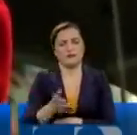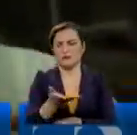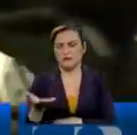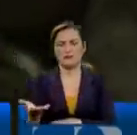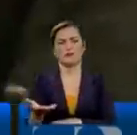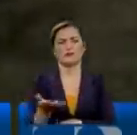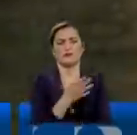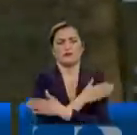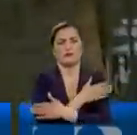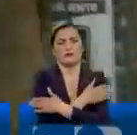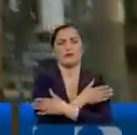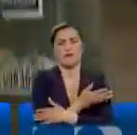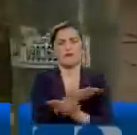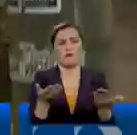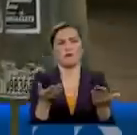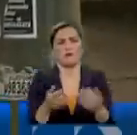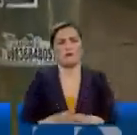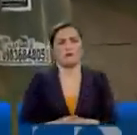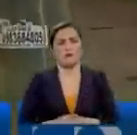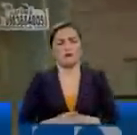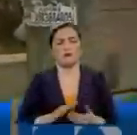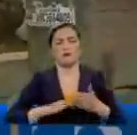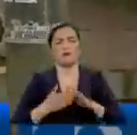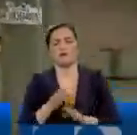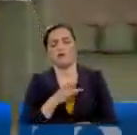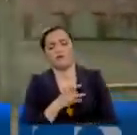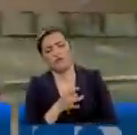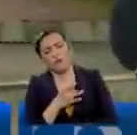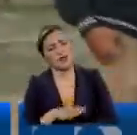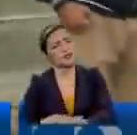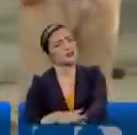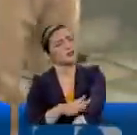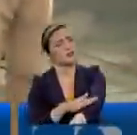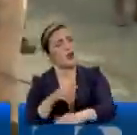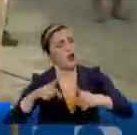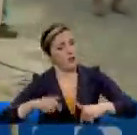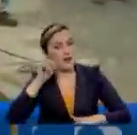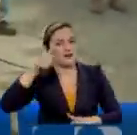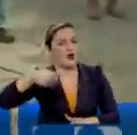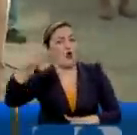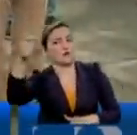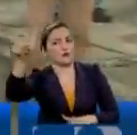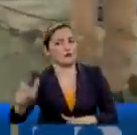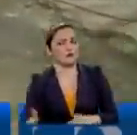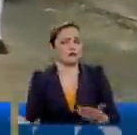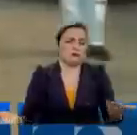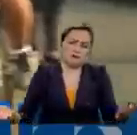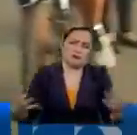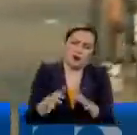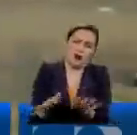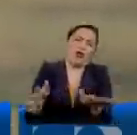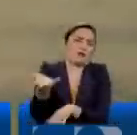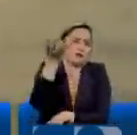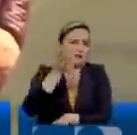ustedes y les felicitamos que se conduelan con la comunidad, porque ahora me pasará a mí, mañana a otra persona y esto ya se ha